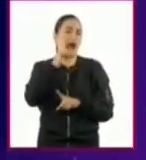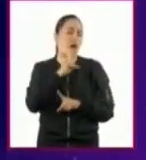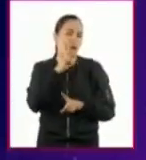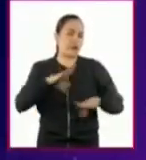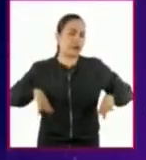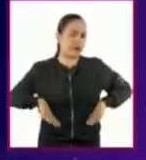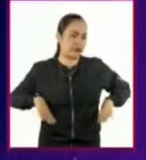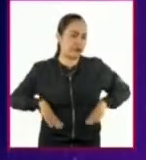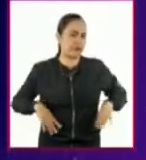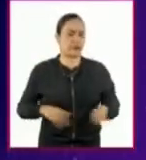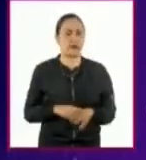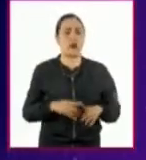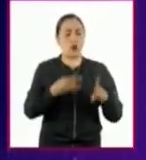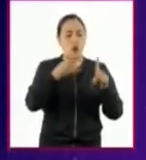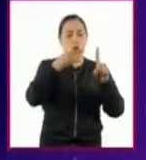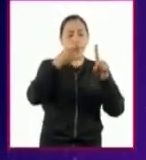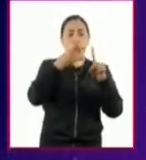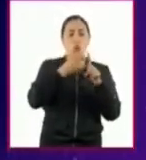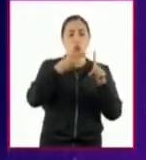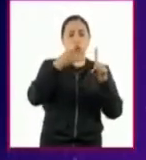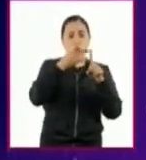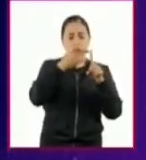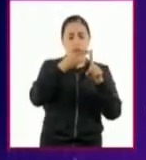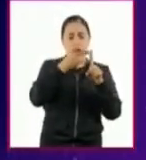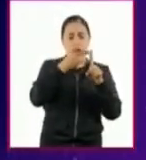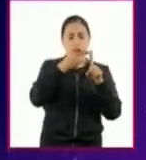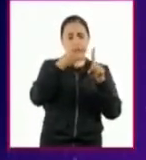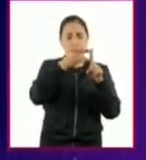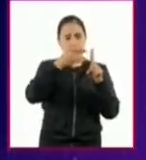El cuadrado y el rectángulo son cuadriláteros,